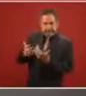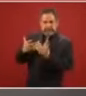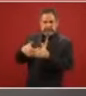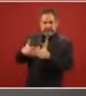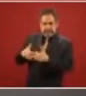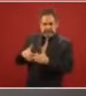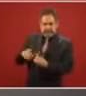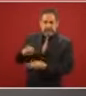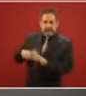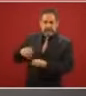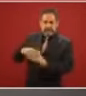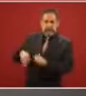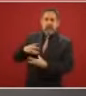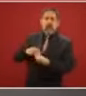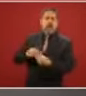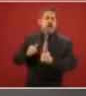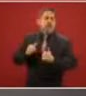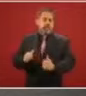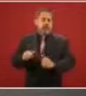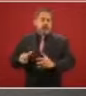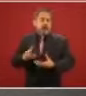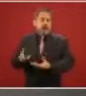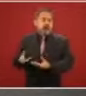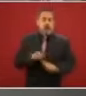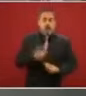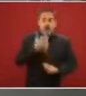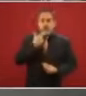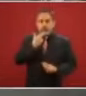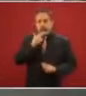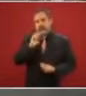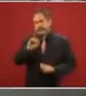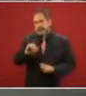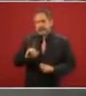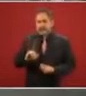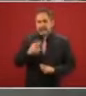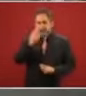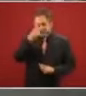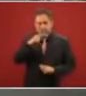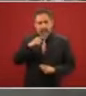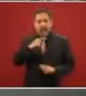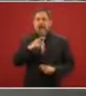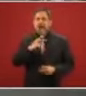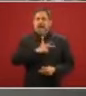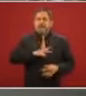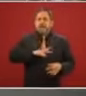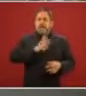producir fertilizantes. Entonces vamos a tener fertilizantes